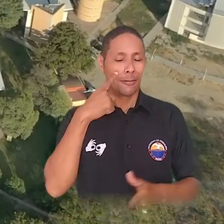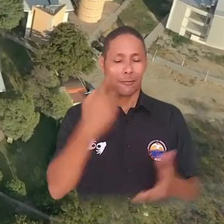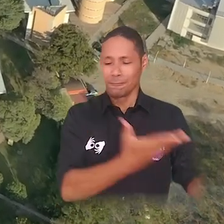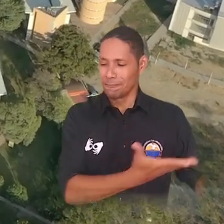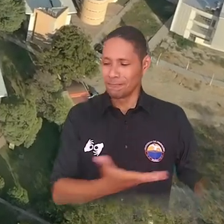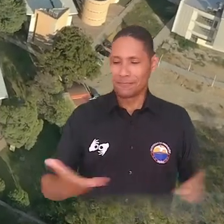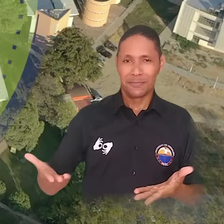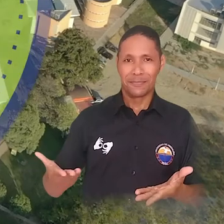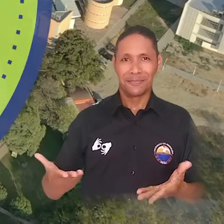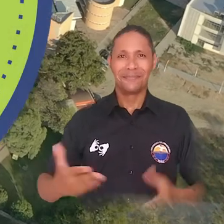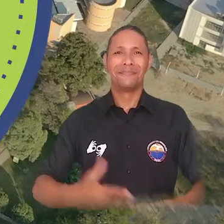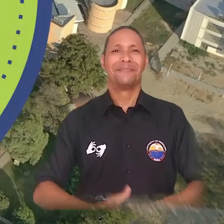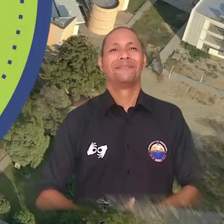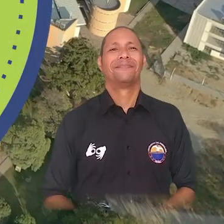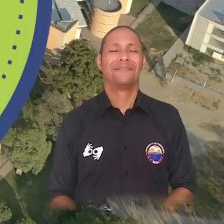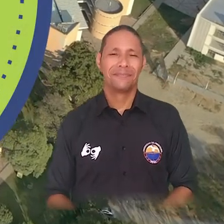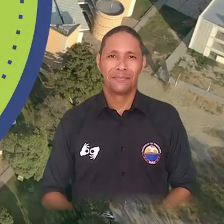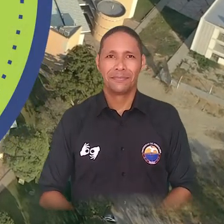conectados que nunca.